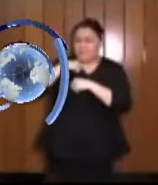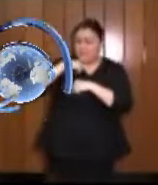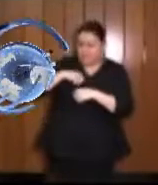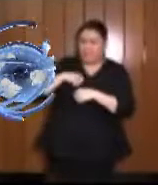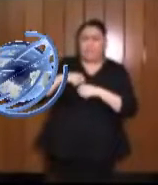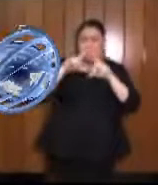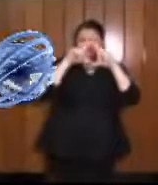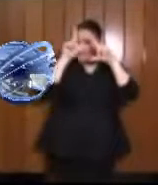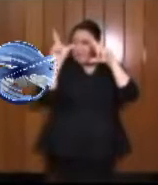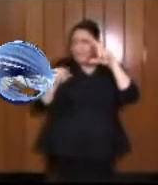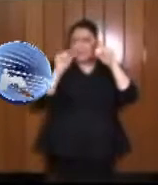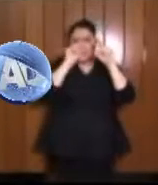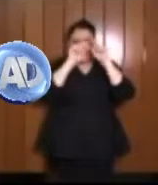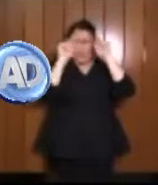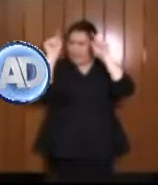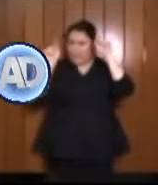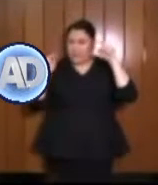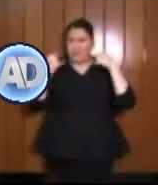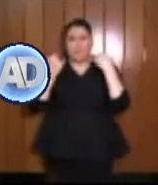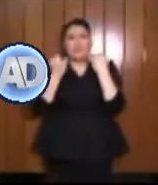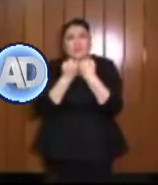de la República Mexicana